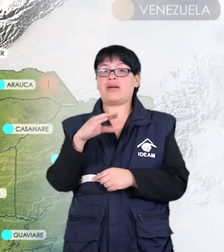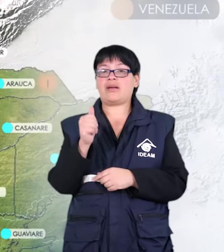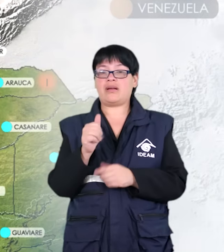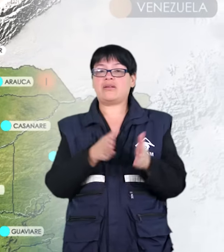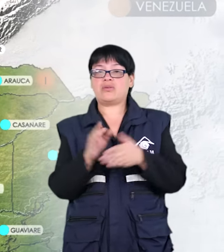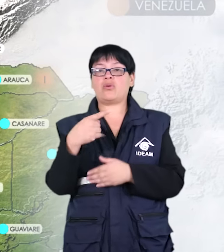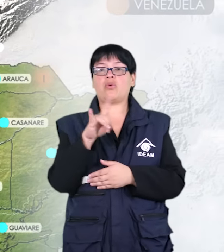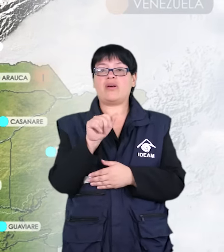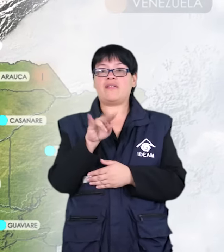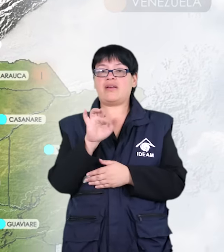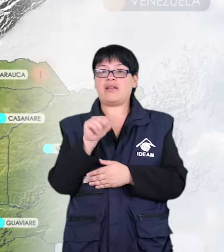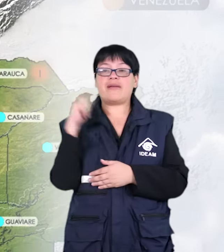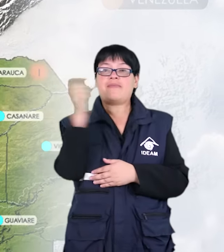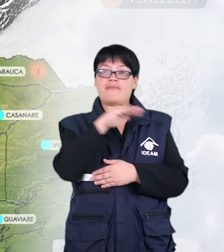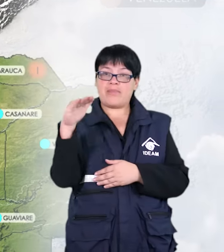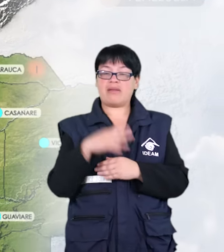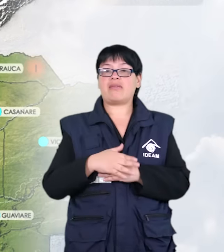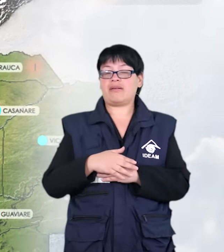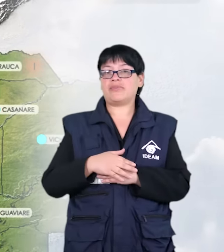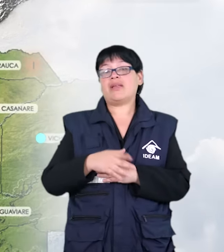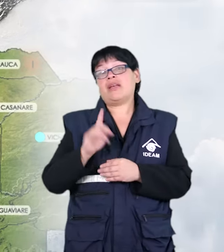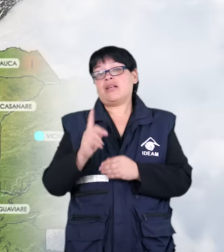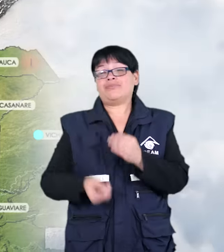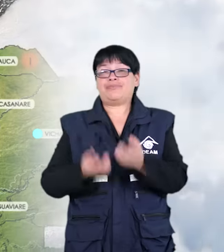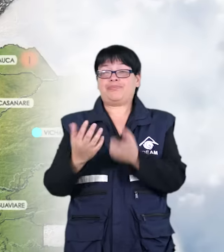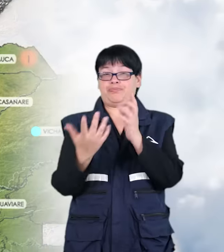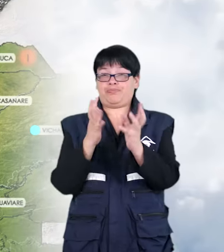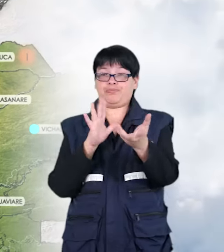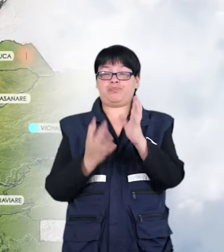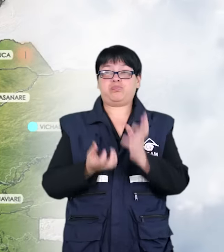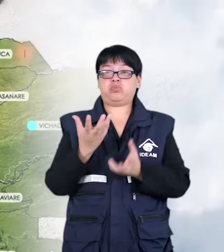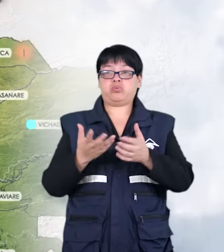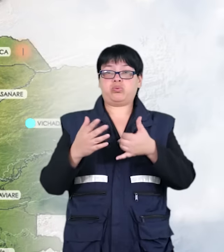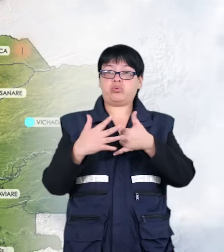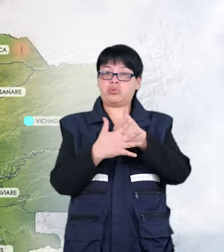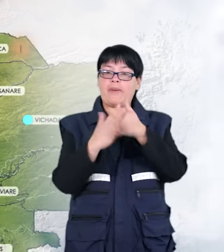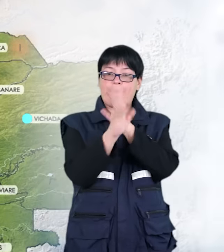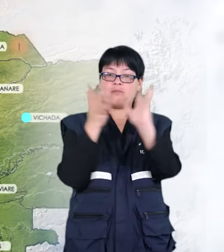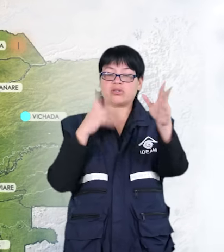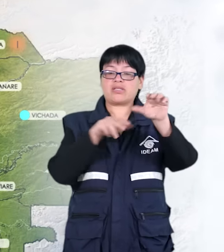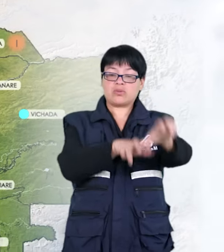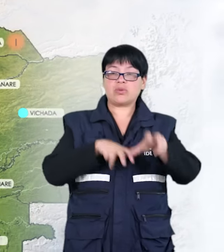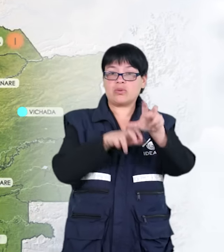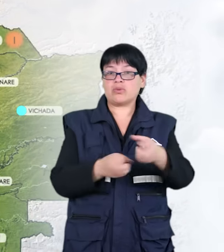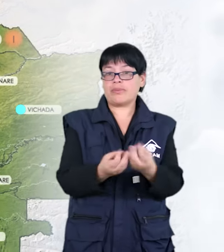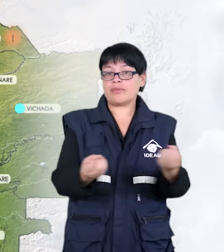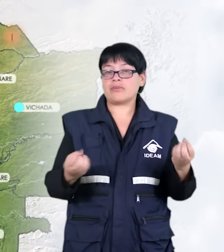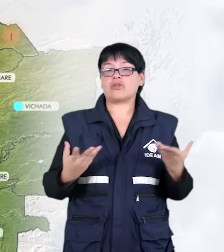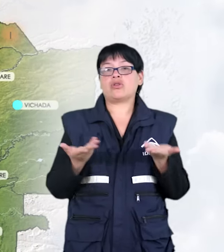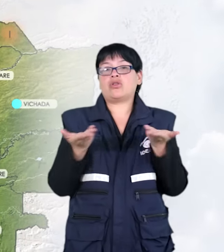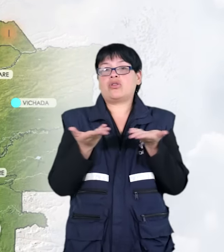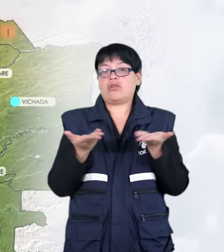Guaviare y Neta. Por alta posibilidad de incendios de la cobertura vegetal en varias zonas de bosques cultivos y pastos localizadas